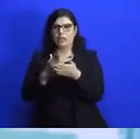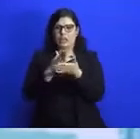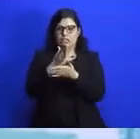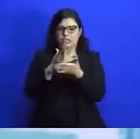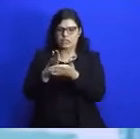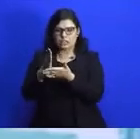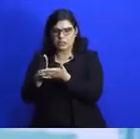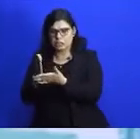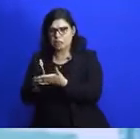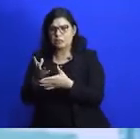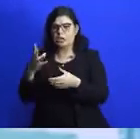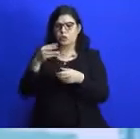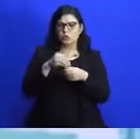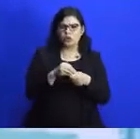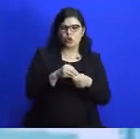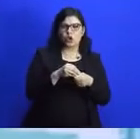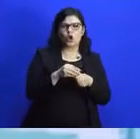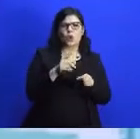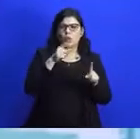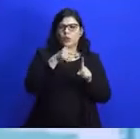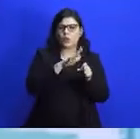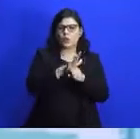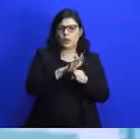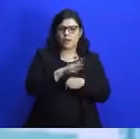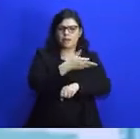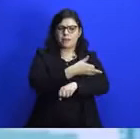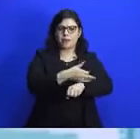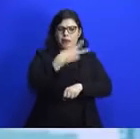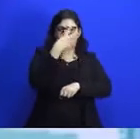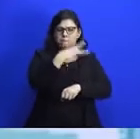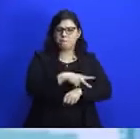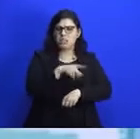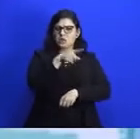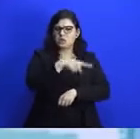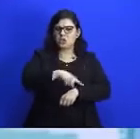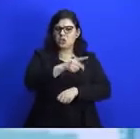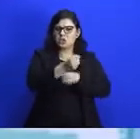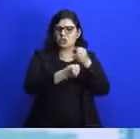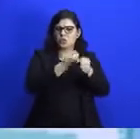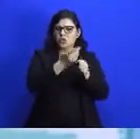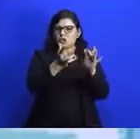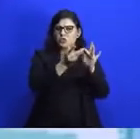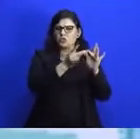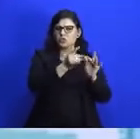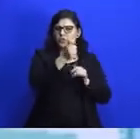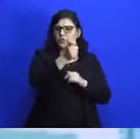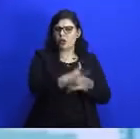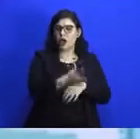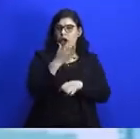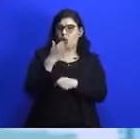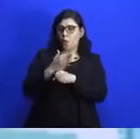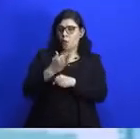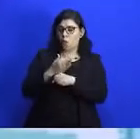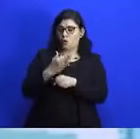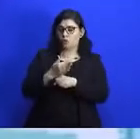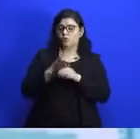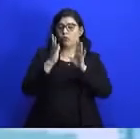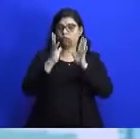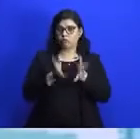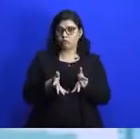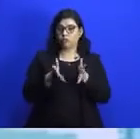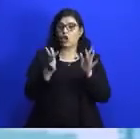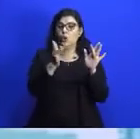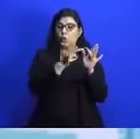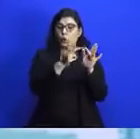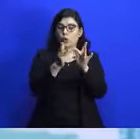buscamos brindar a las familias mexicanas la posibilidad de estar conectados al mejor precio posible. Hasta ahora hemos proporcionado